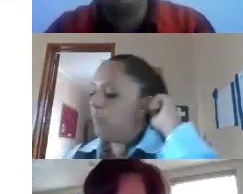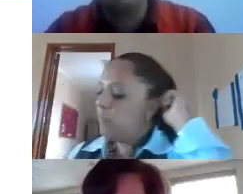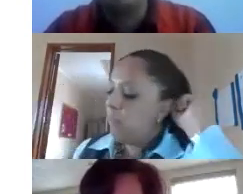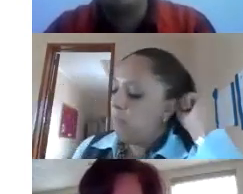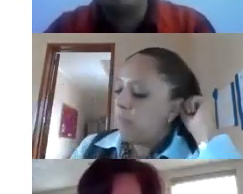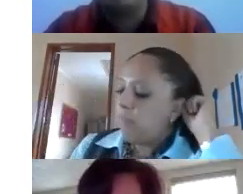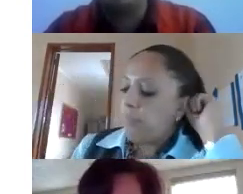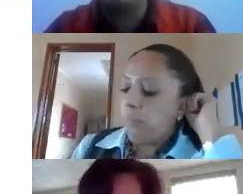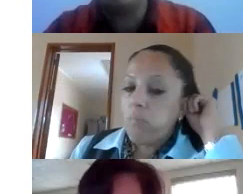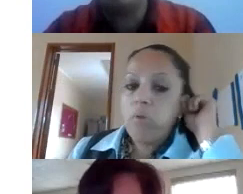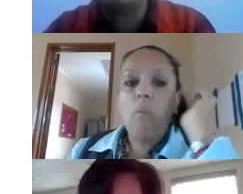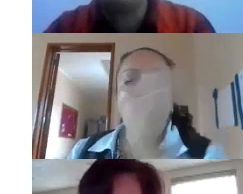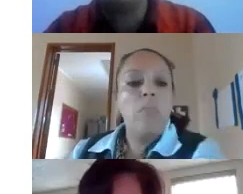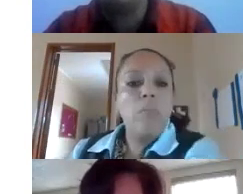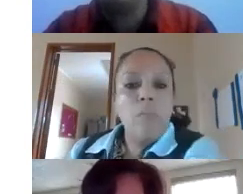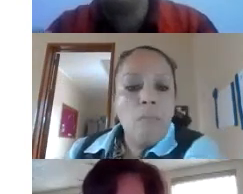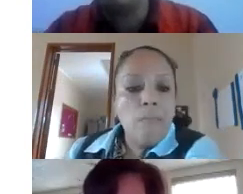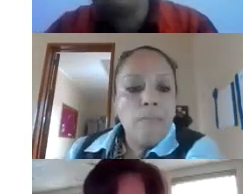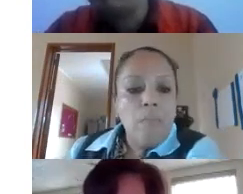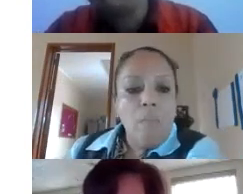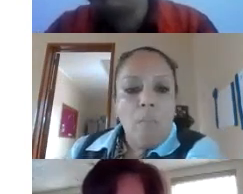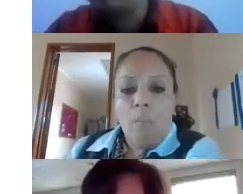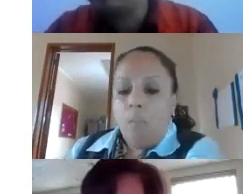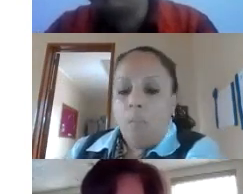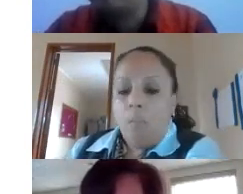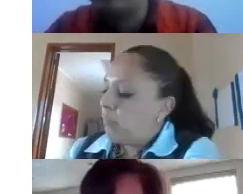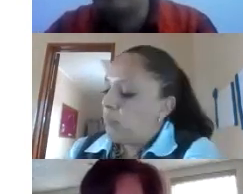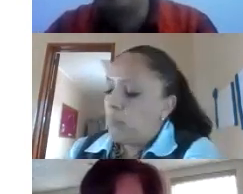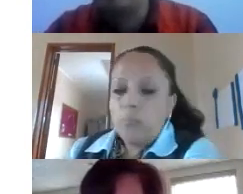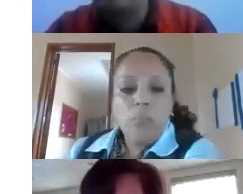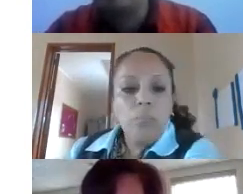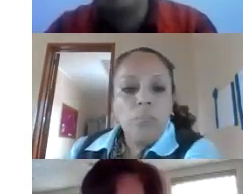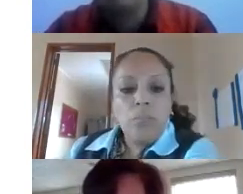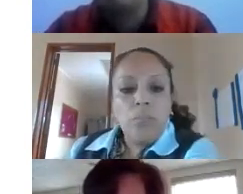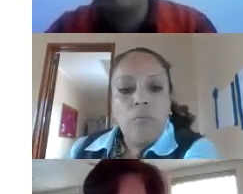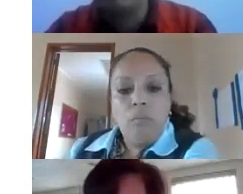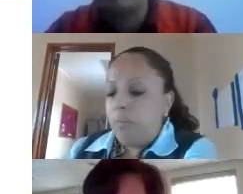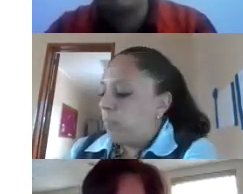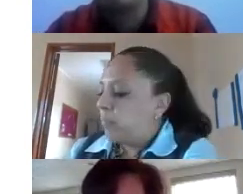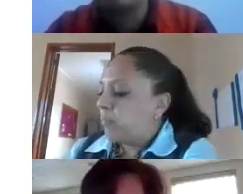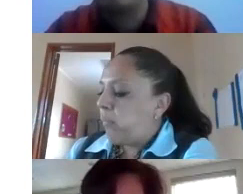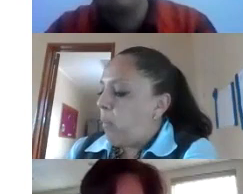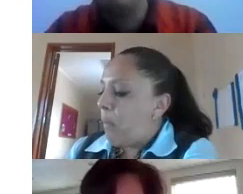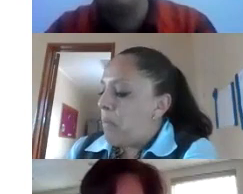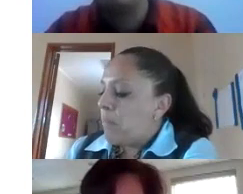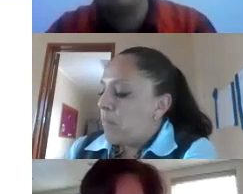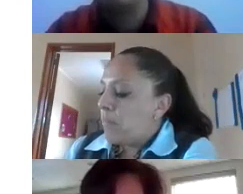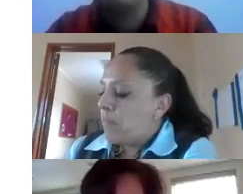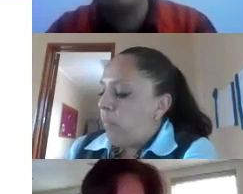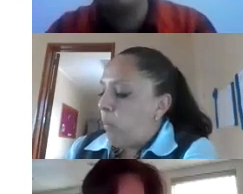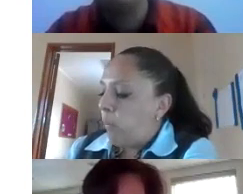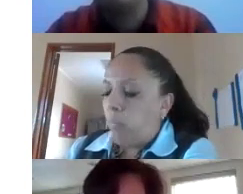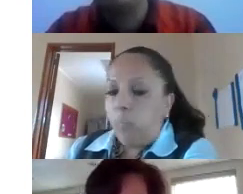pero yo antes de hacer esta inspección para determinar que era una quemadura, tuve que haber hecho una primera inspección y una